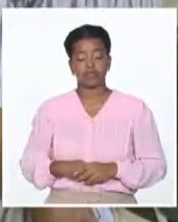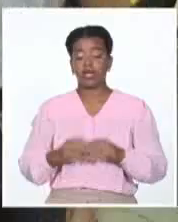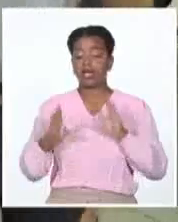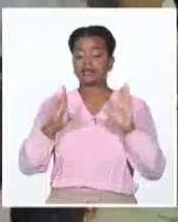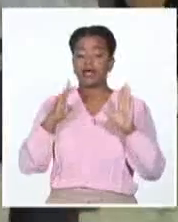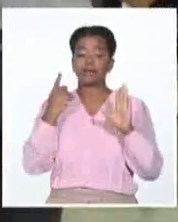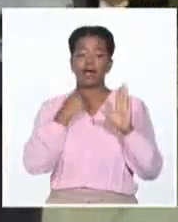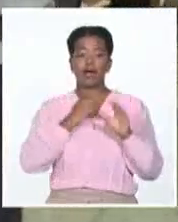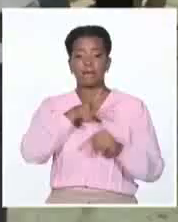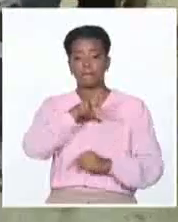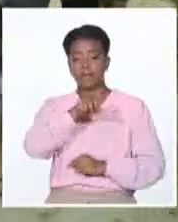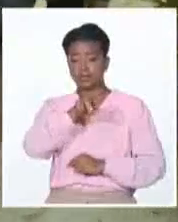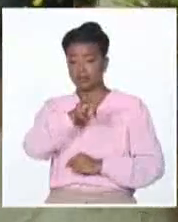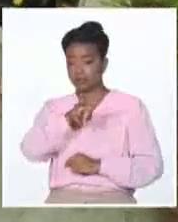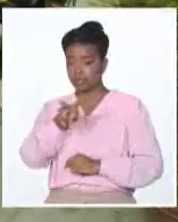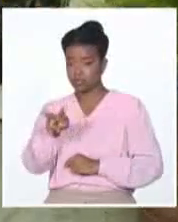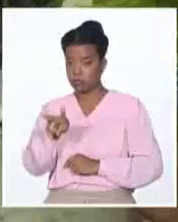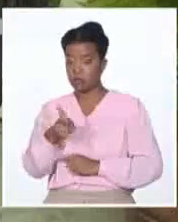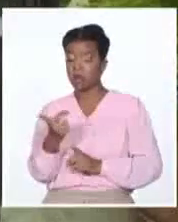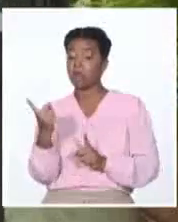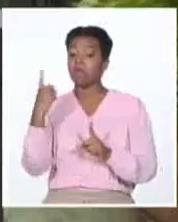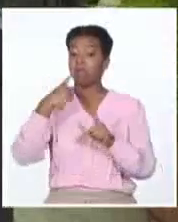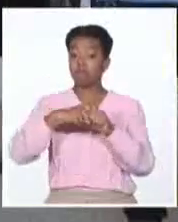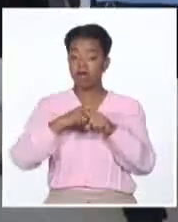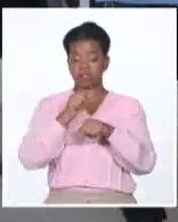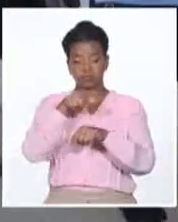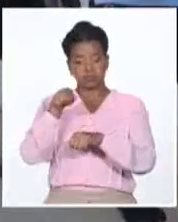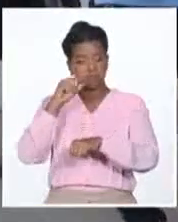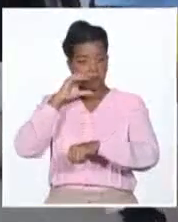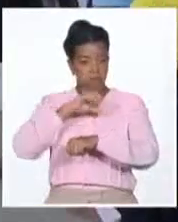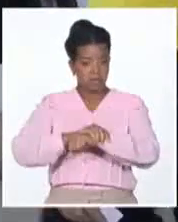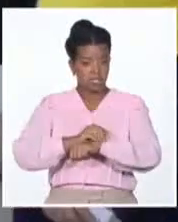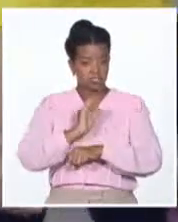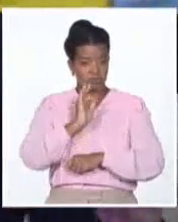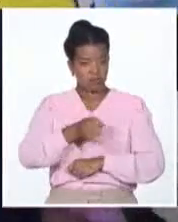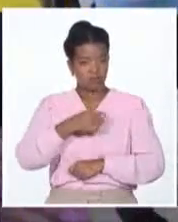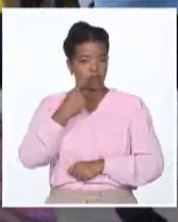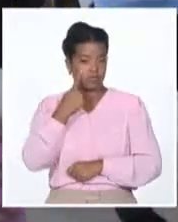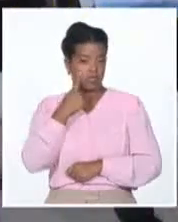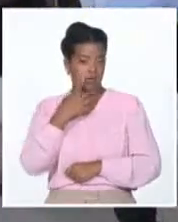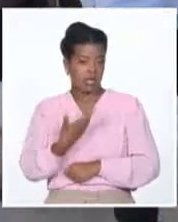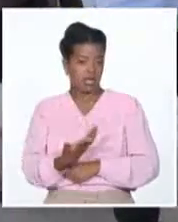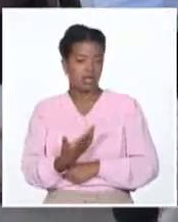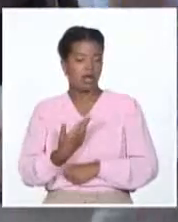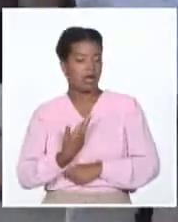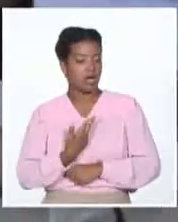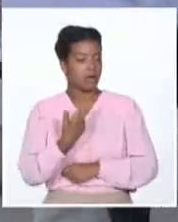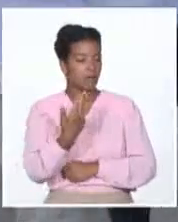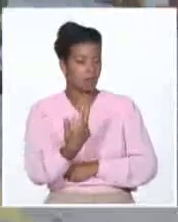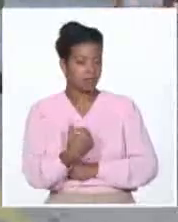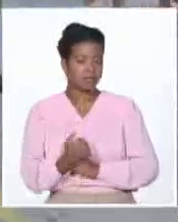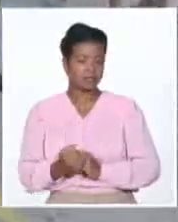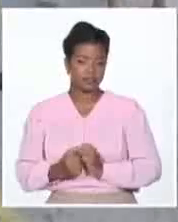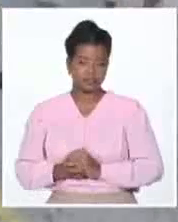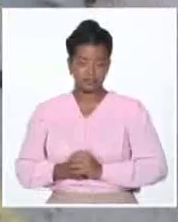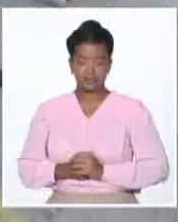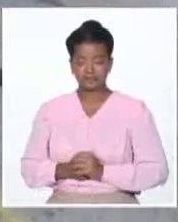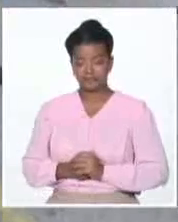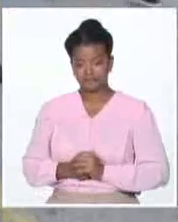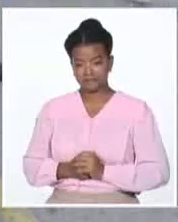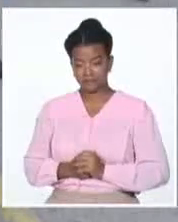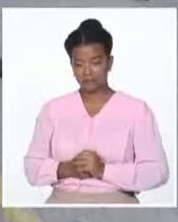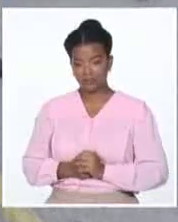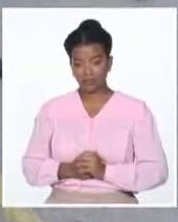2022, casi se ha duplicado el ingreso a prisión por estos delitos, muestra de una mayor respuesta, aunque siga siendo un desafío para las